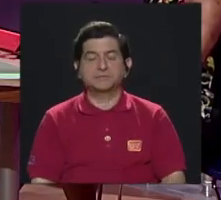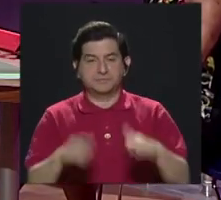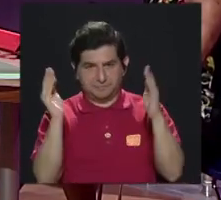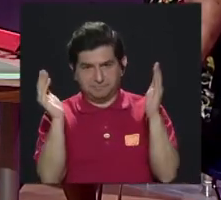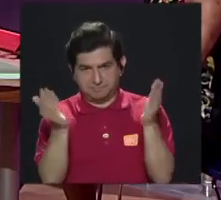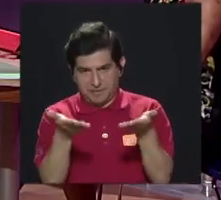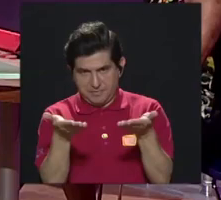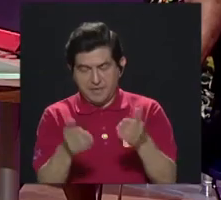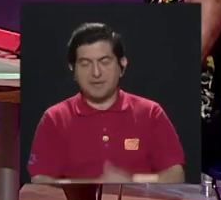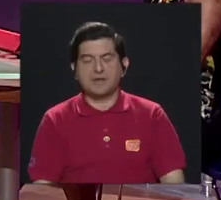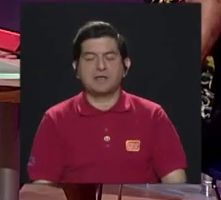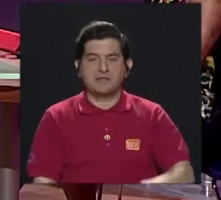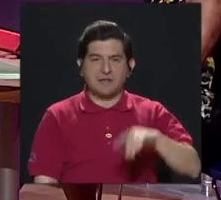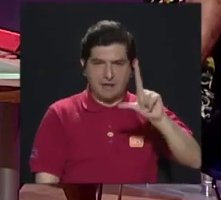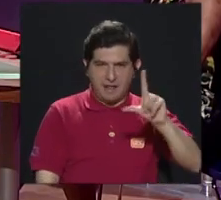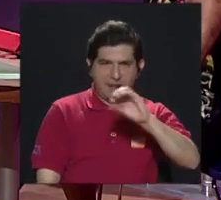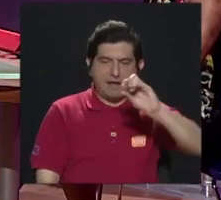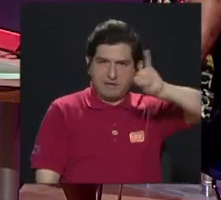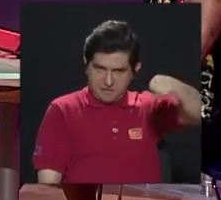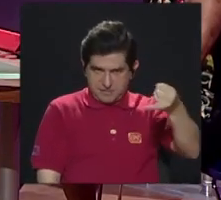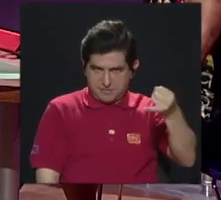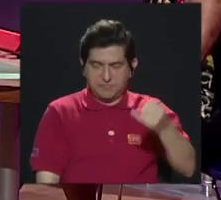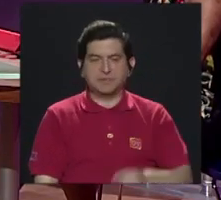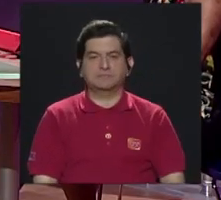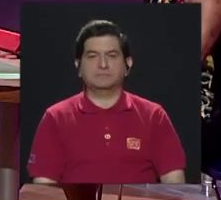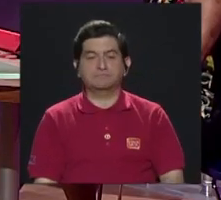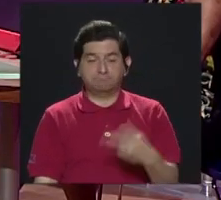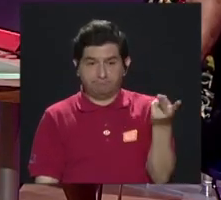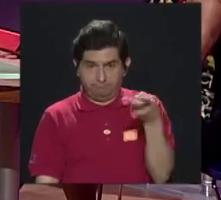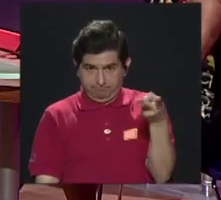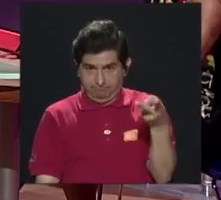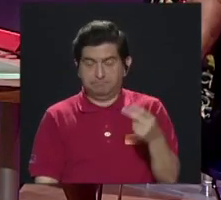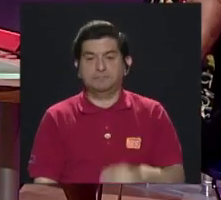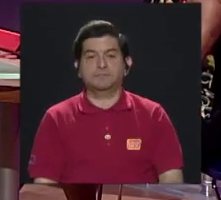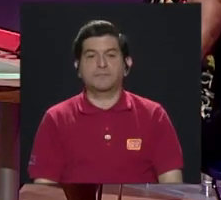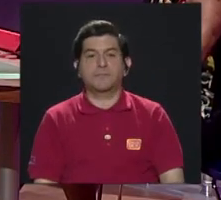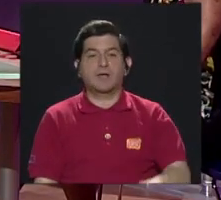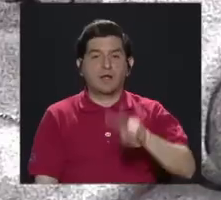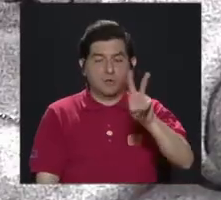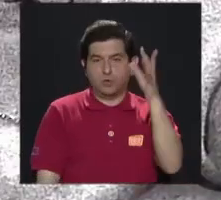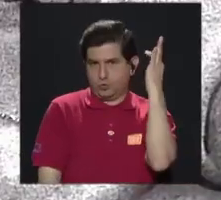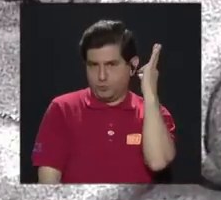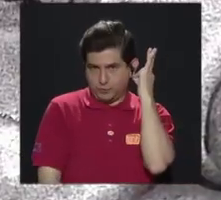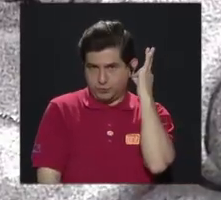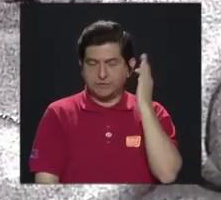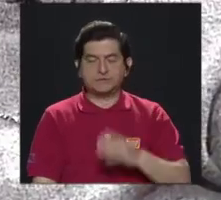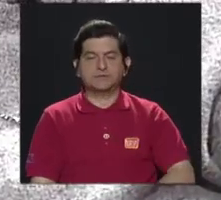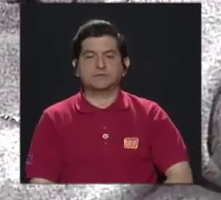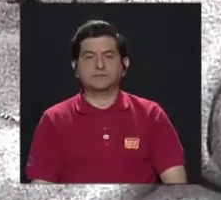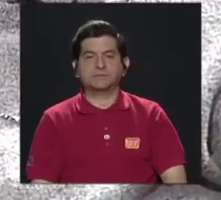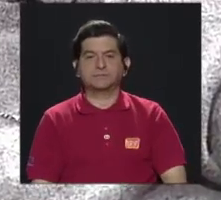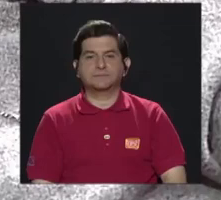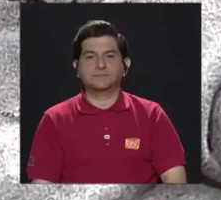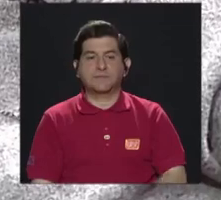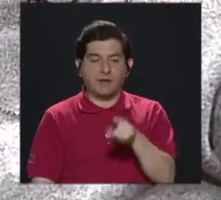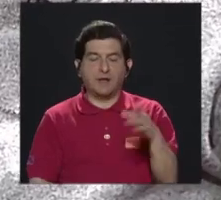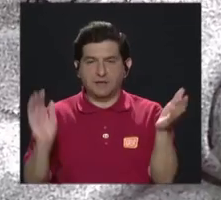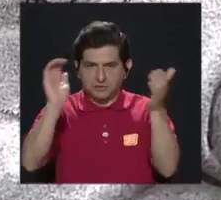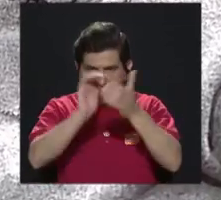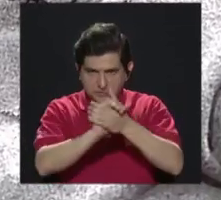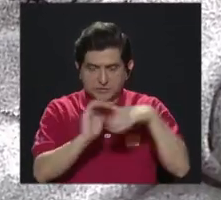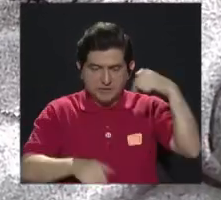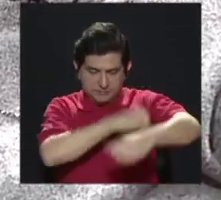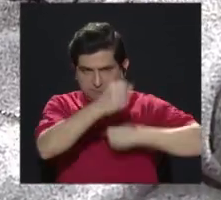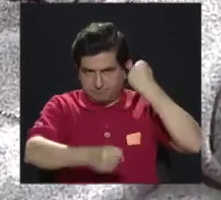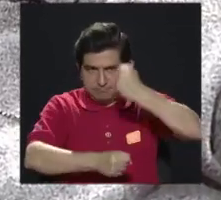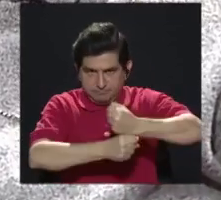bienvenida Lalay y Yasmín. Ellas son las dos mujeres que se casaron este